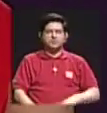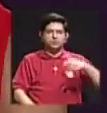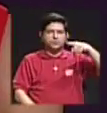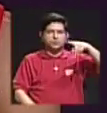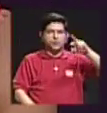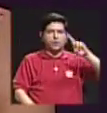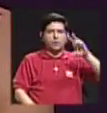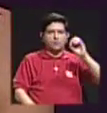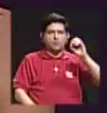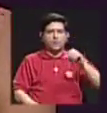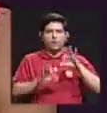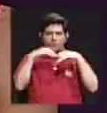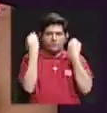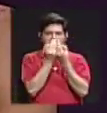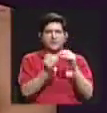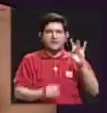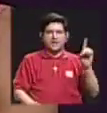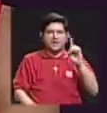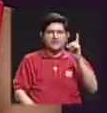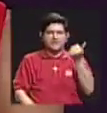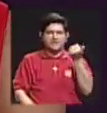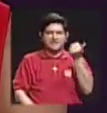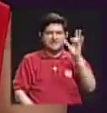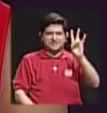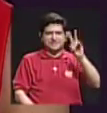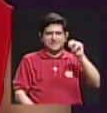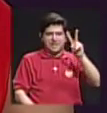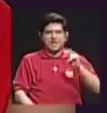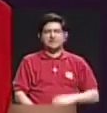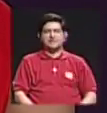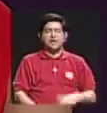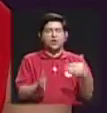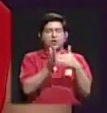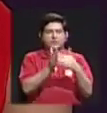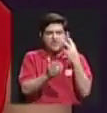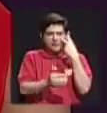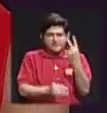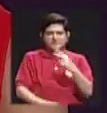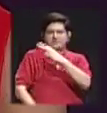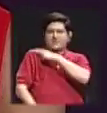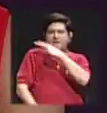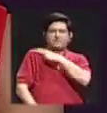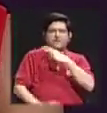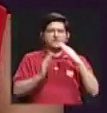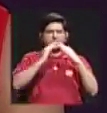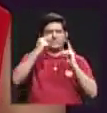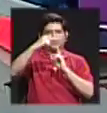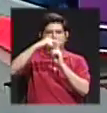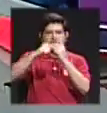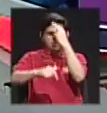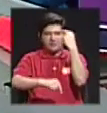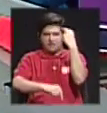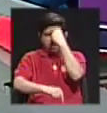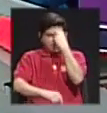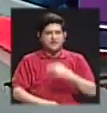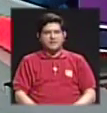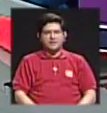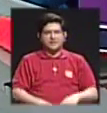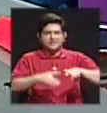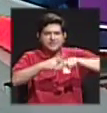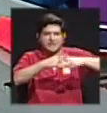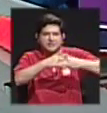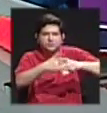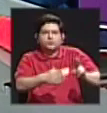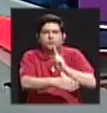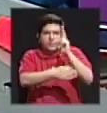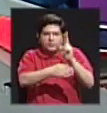domingo 17 de noviembre, es evidente que una vez más la jerarquía católica del país